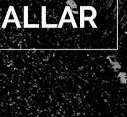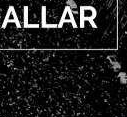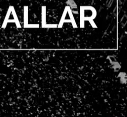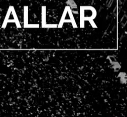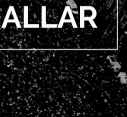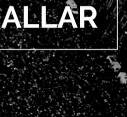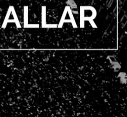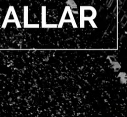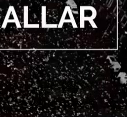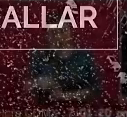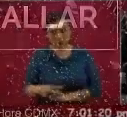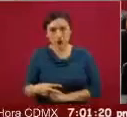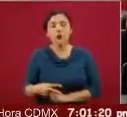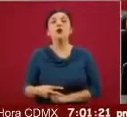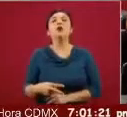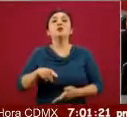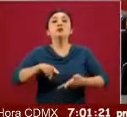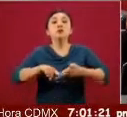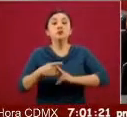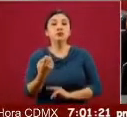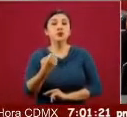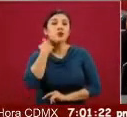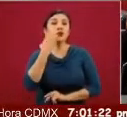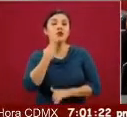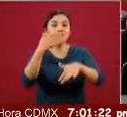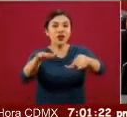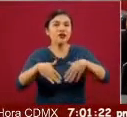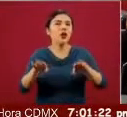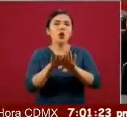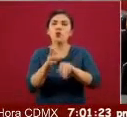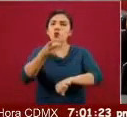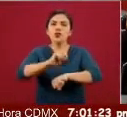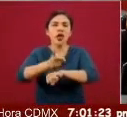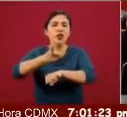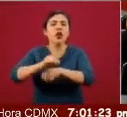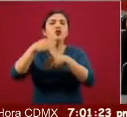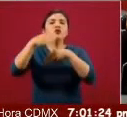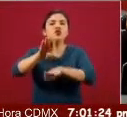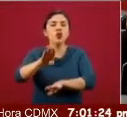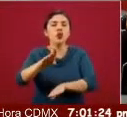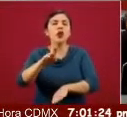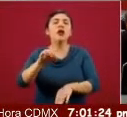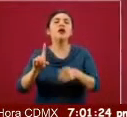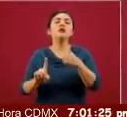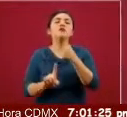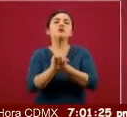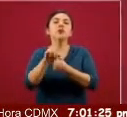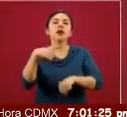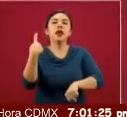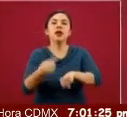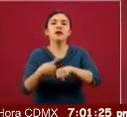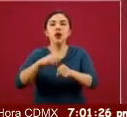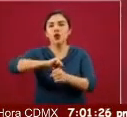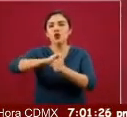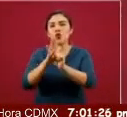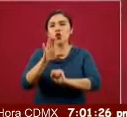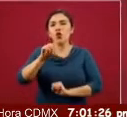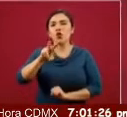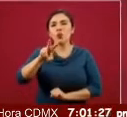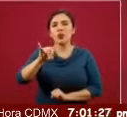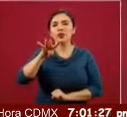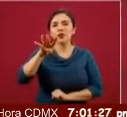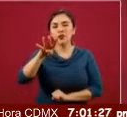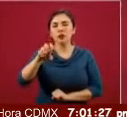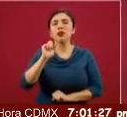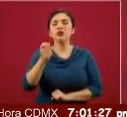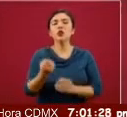Ciudad de México. Vamos a iniciar la conferencia de prensa diaria sobre la pandemia de COVID-19, la pandemia